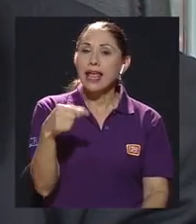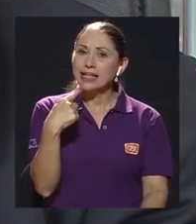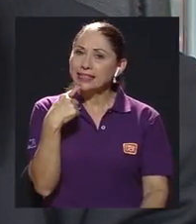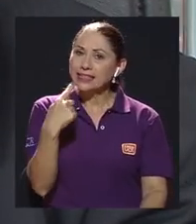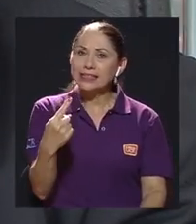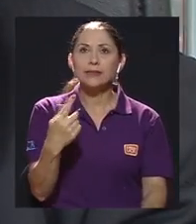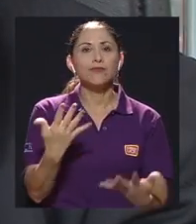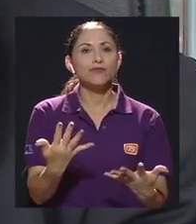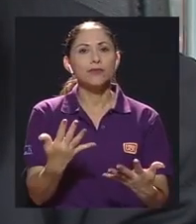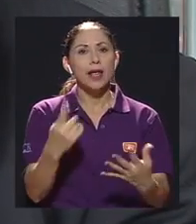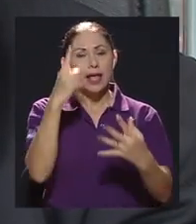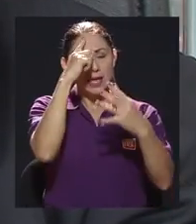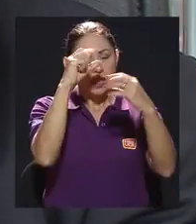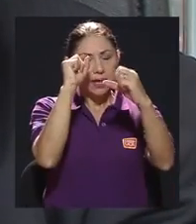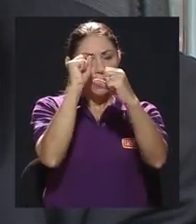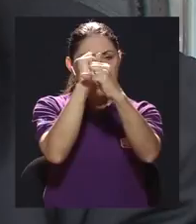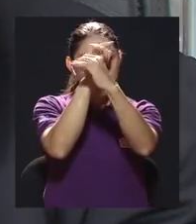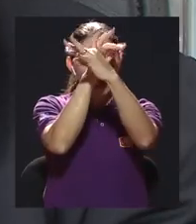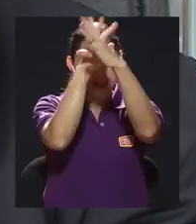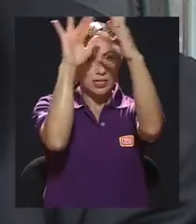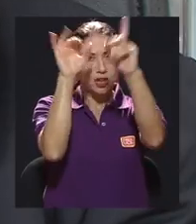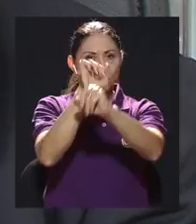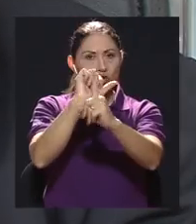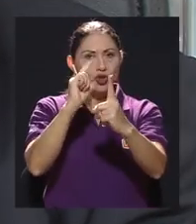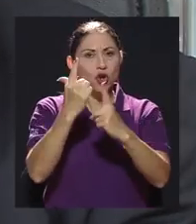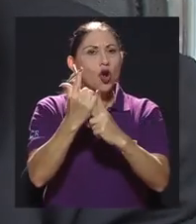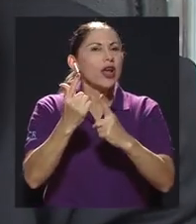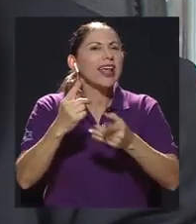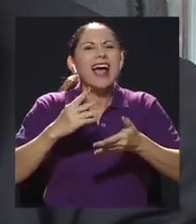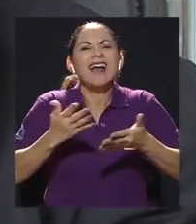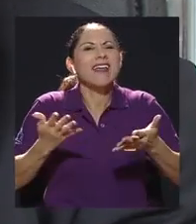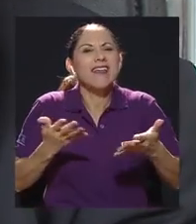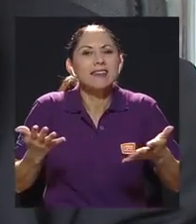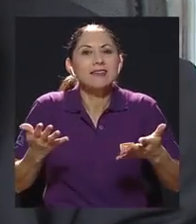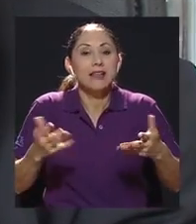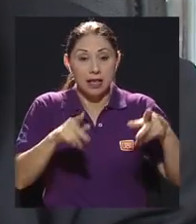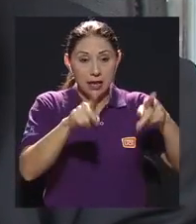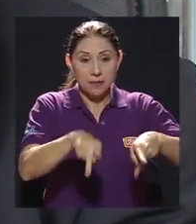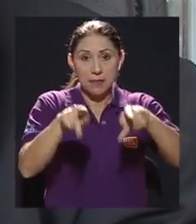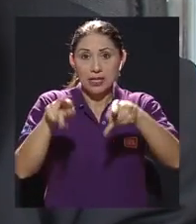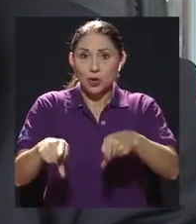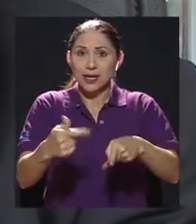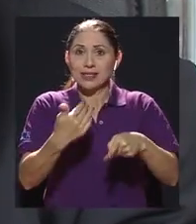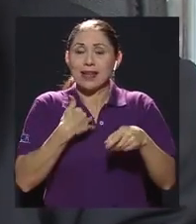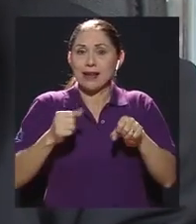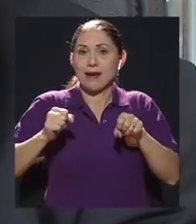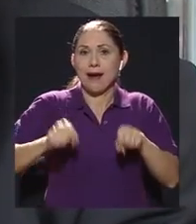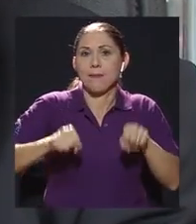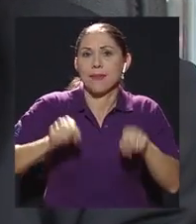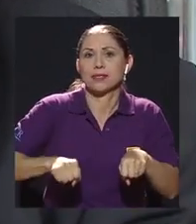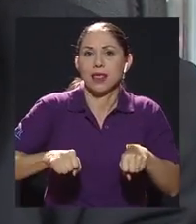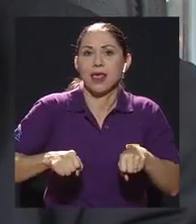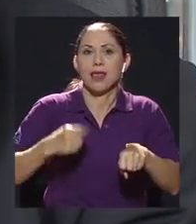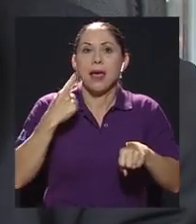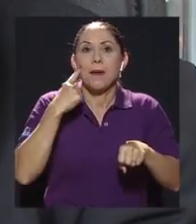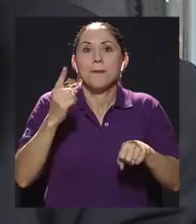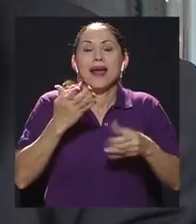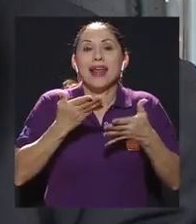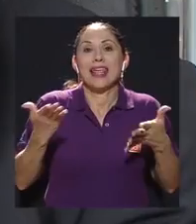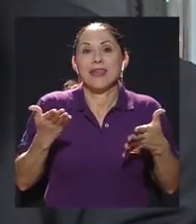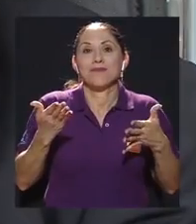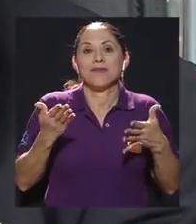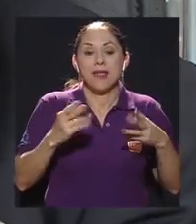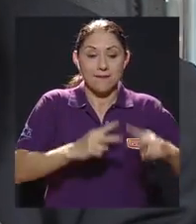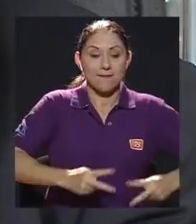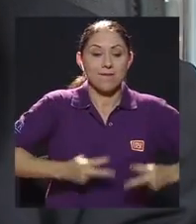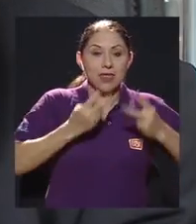la imaginación sociológica es la capacidad que tienen las personas para relacionar la biografía individual